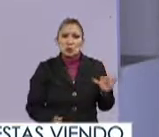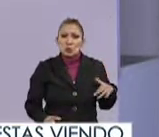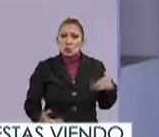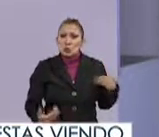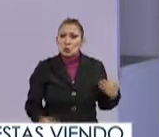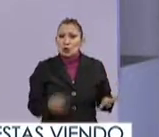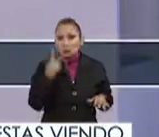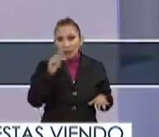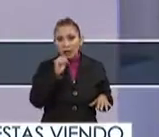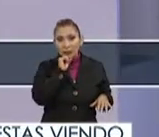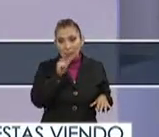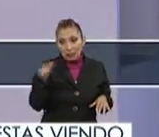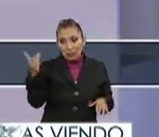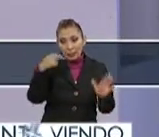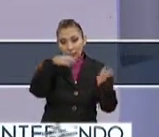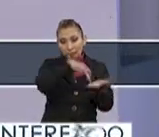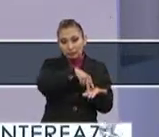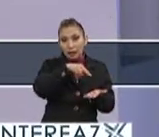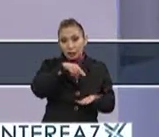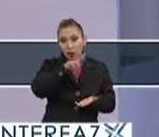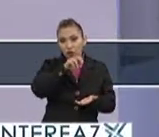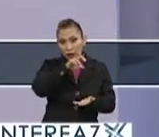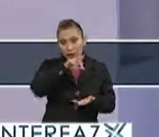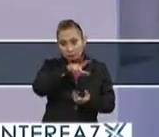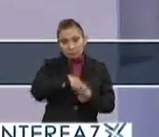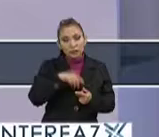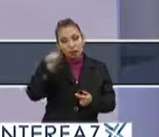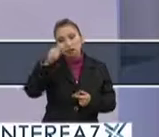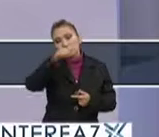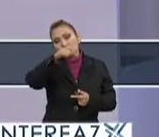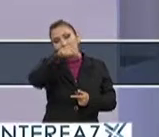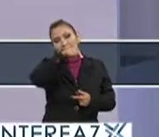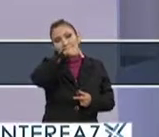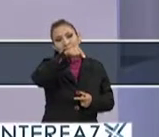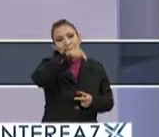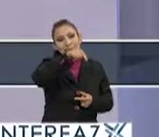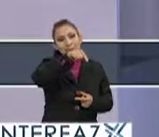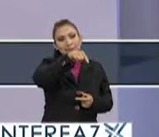Él, sin mal no recuerdo, sí creo que él se presenta en el MUNAL. Y bueno, y varias otras,